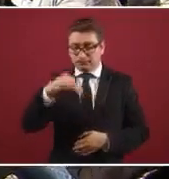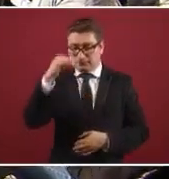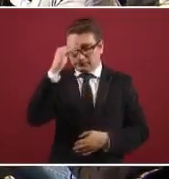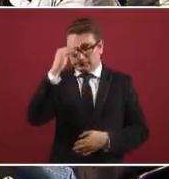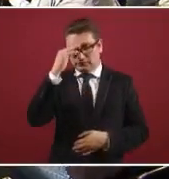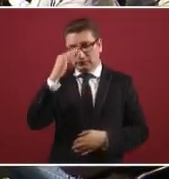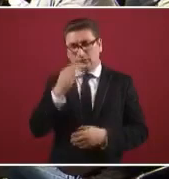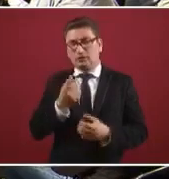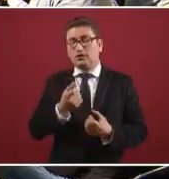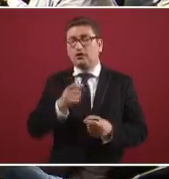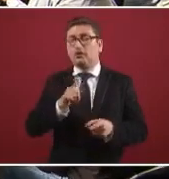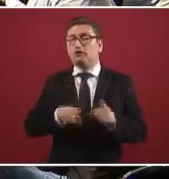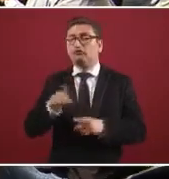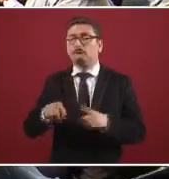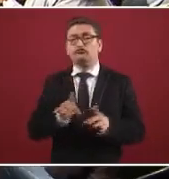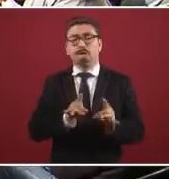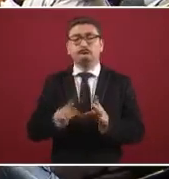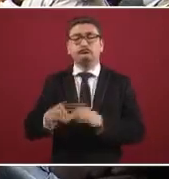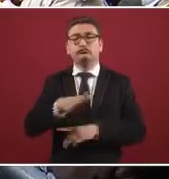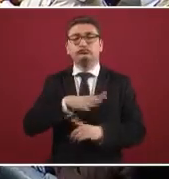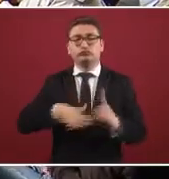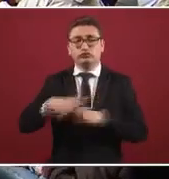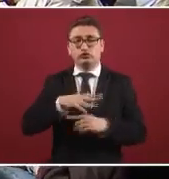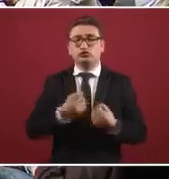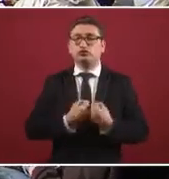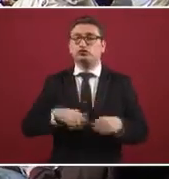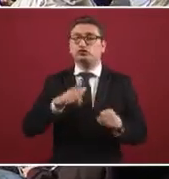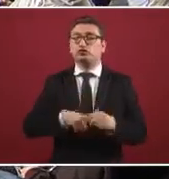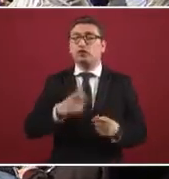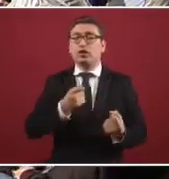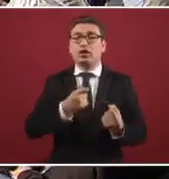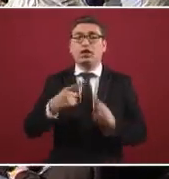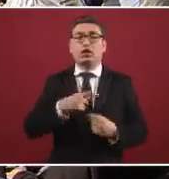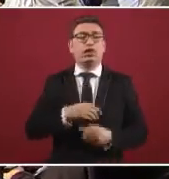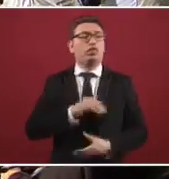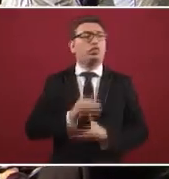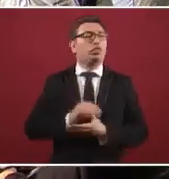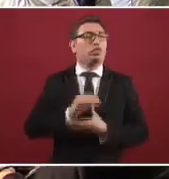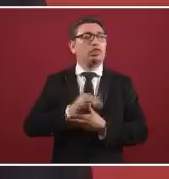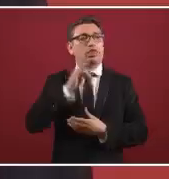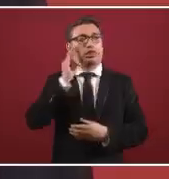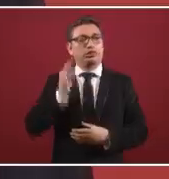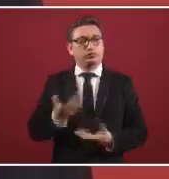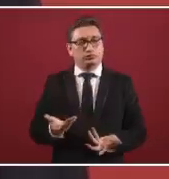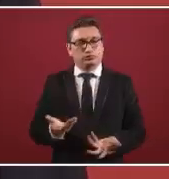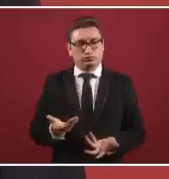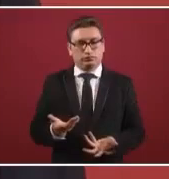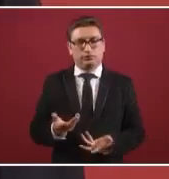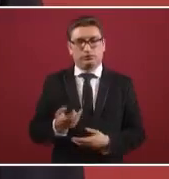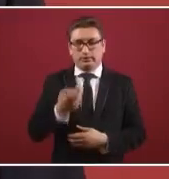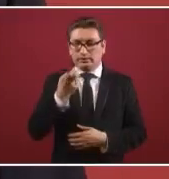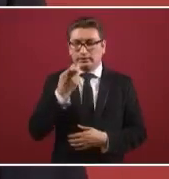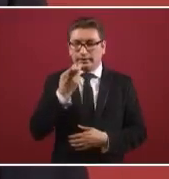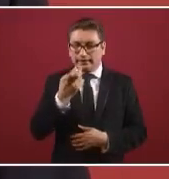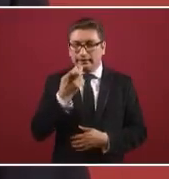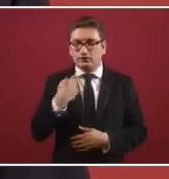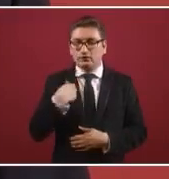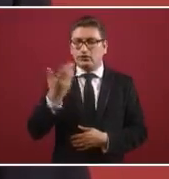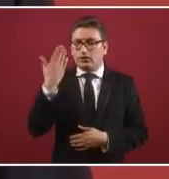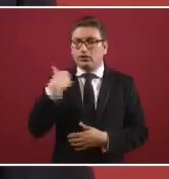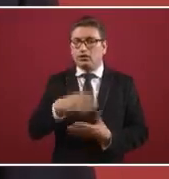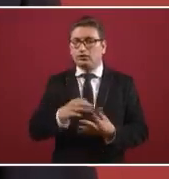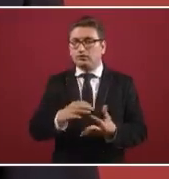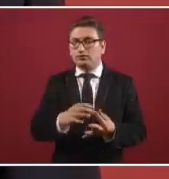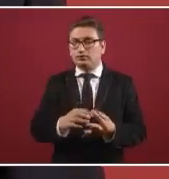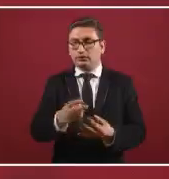una serie de factores sociales que no se tomaban en cuenta. Entonces, a eso me refería con